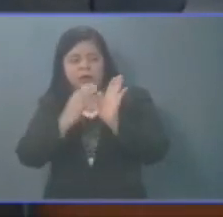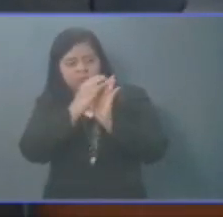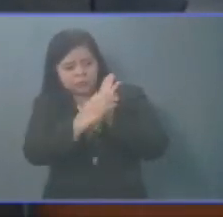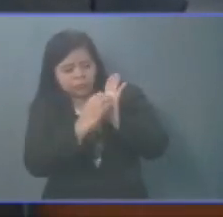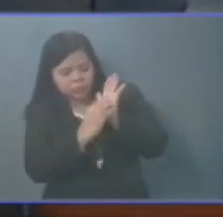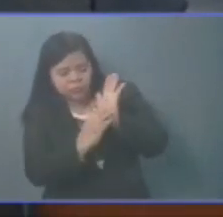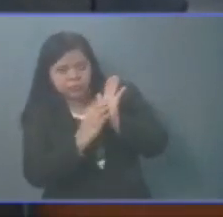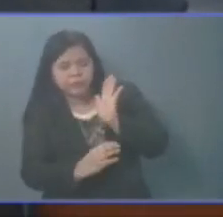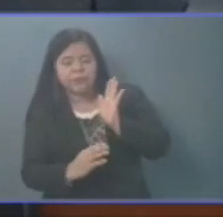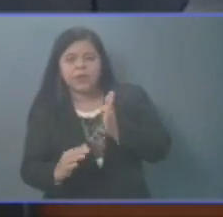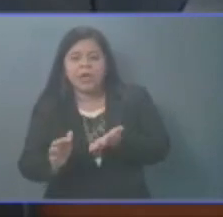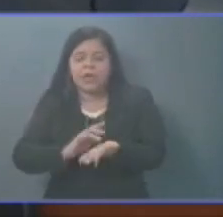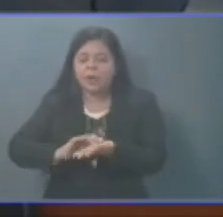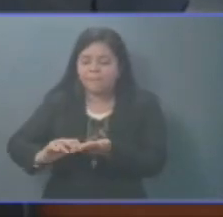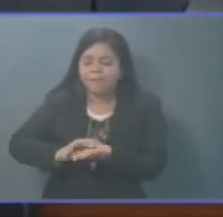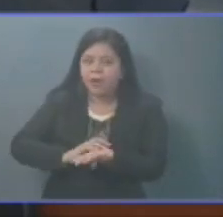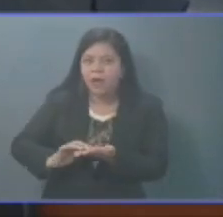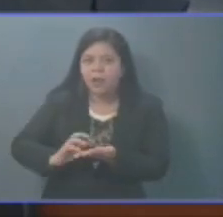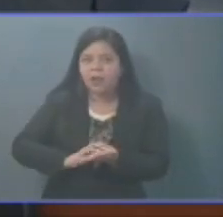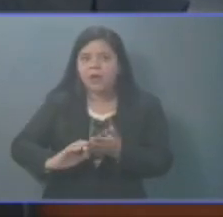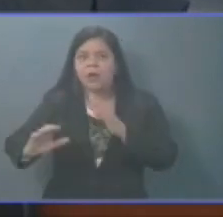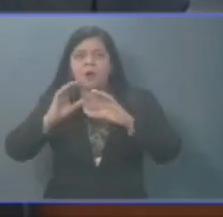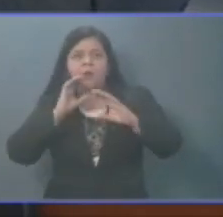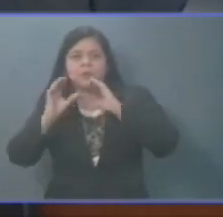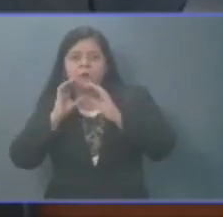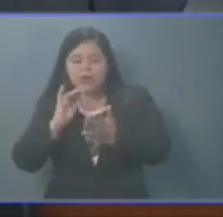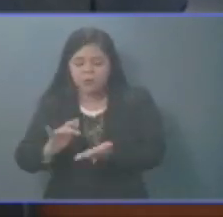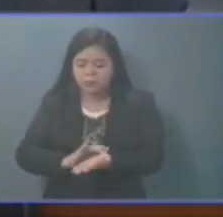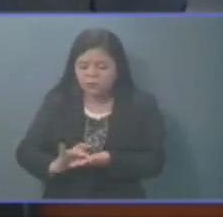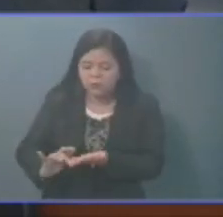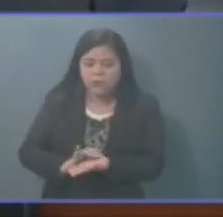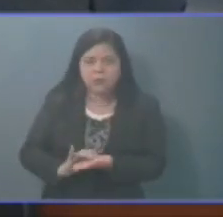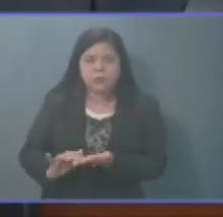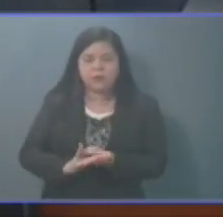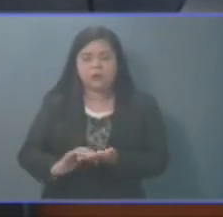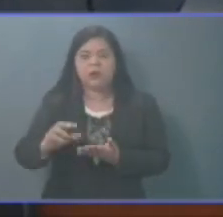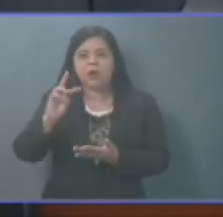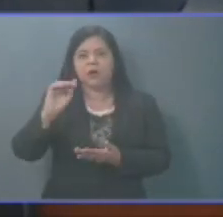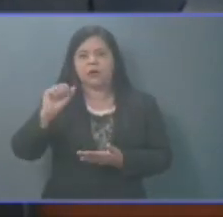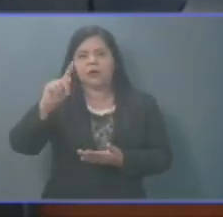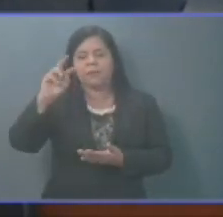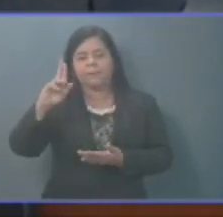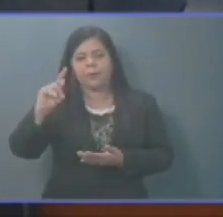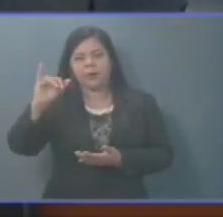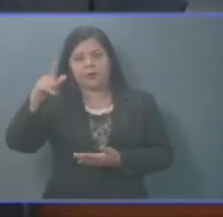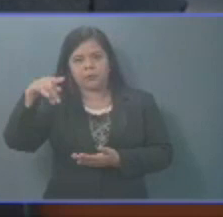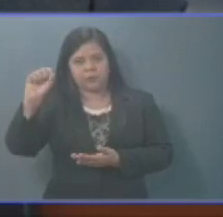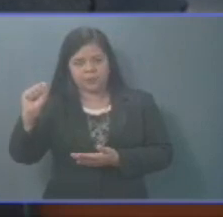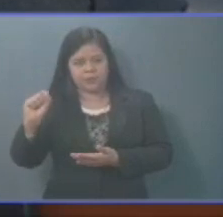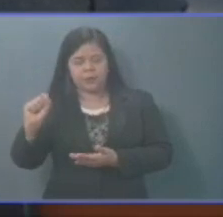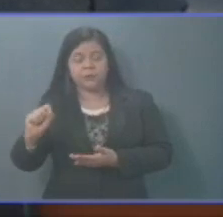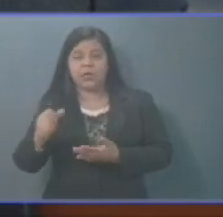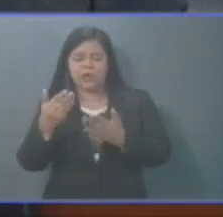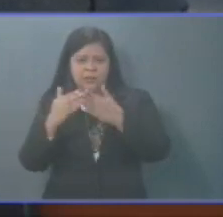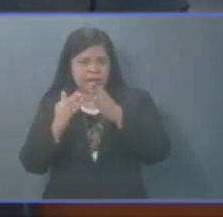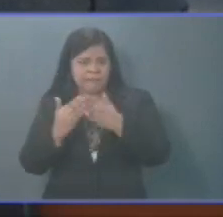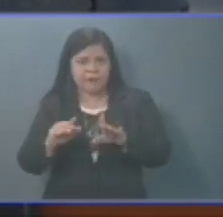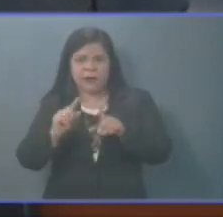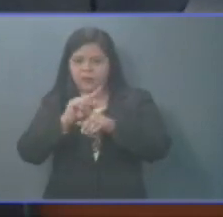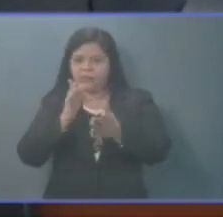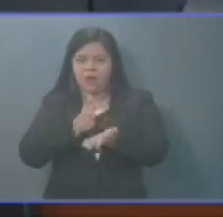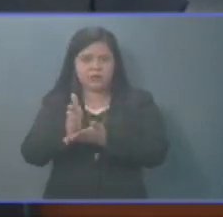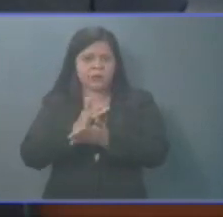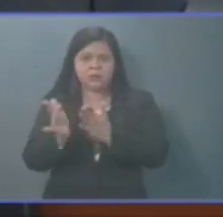de lectoescritura de braille, la comunicación táctil, los macrotipos, los dispositivos de multimedia de fácil